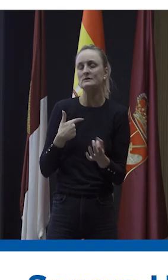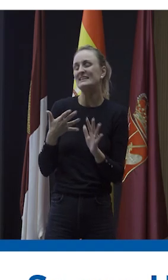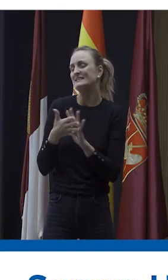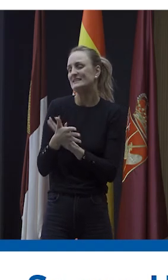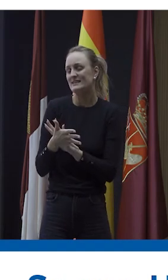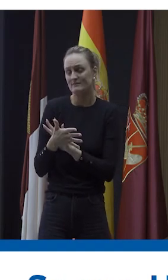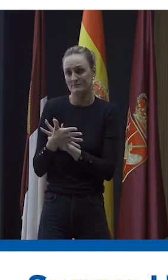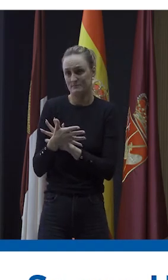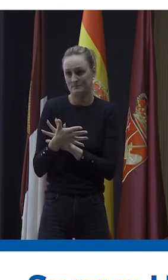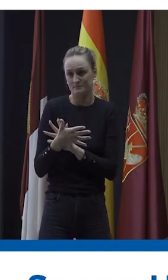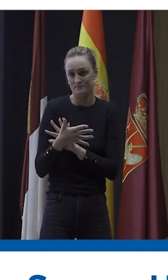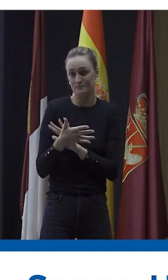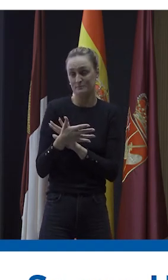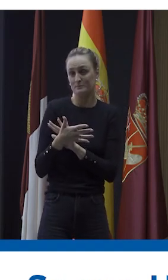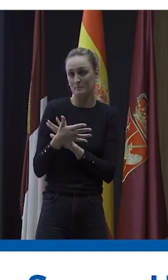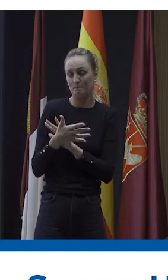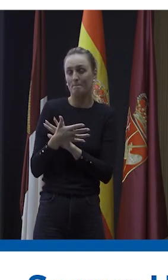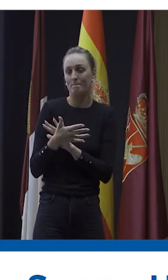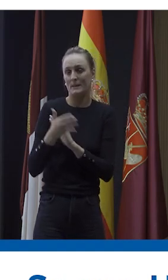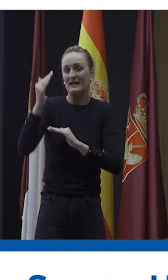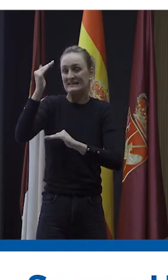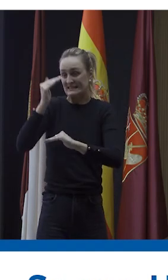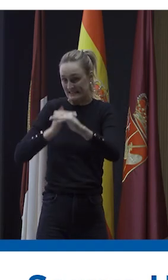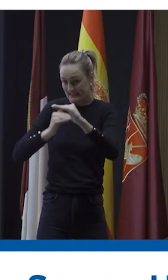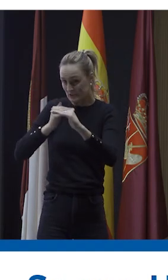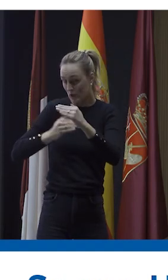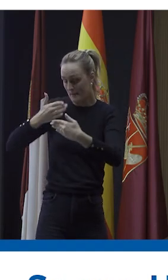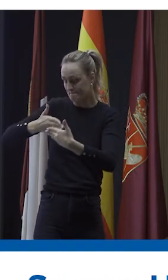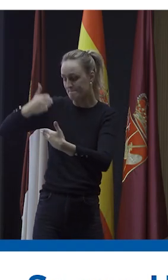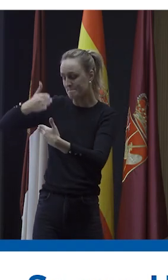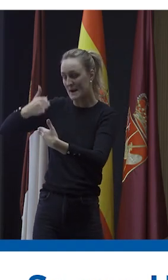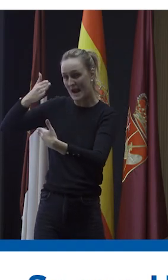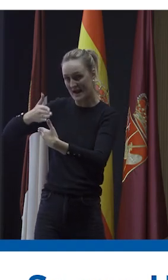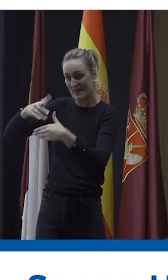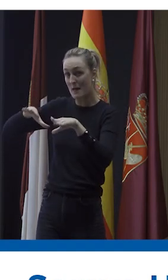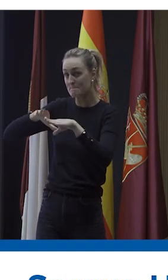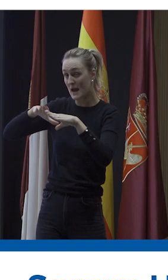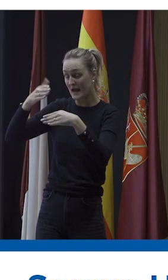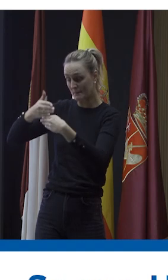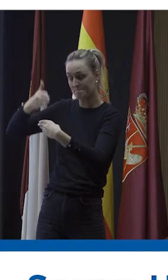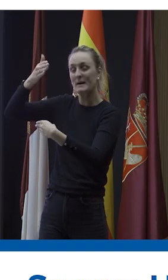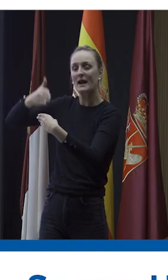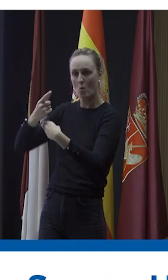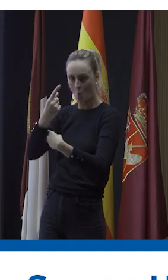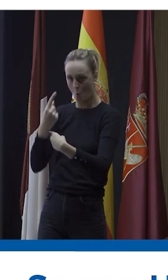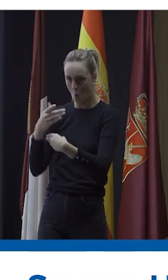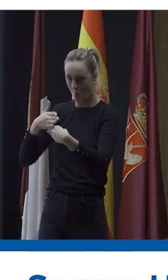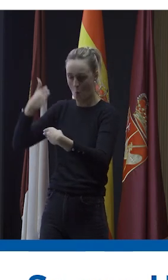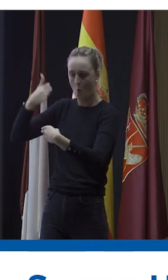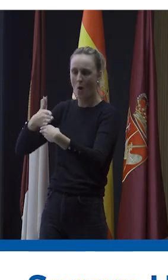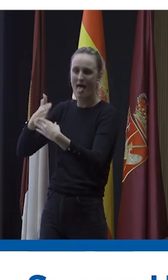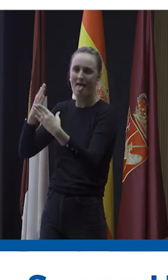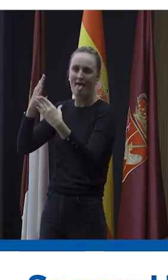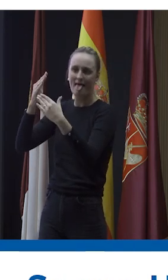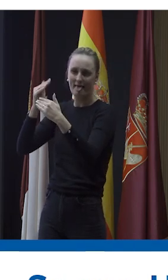pues el prolapso es el descenso de una de las paredes de la vagina, ¿vale? La vagina por delante, resulta que